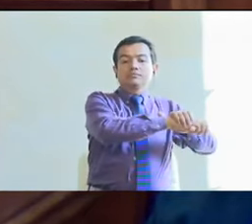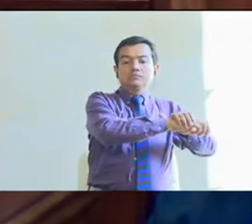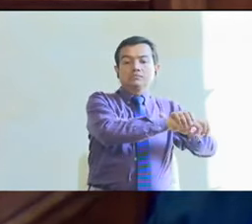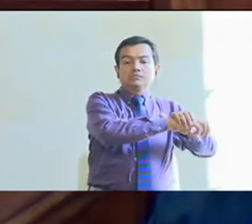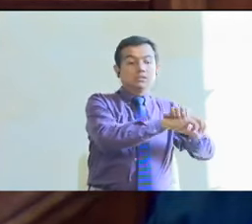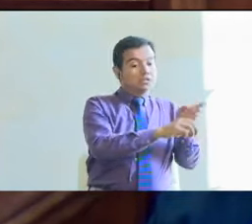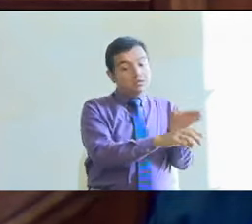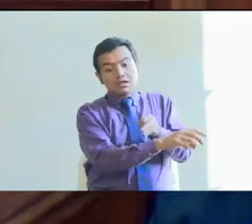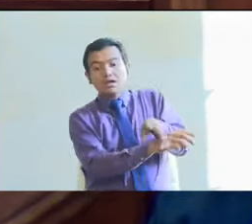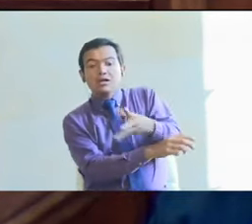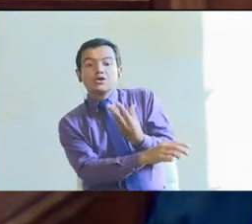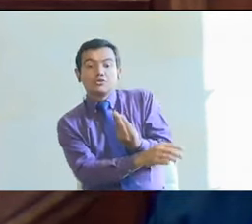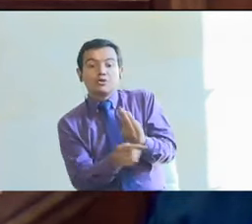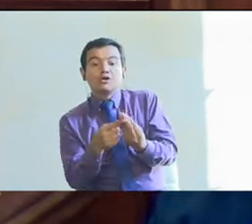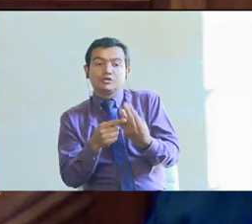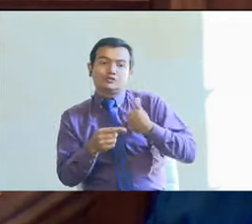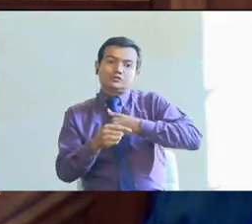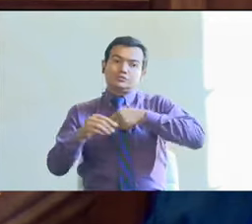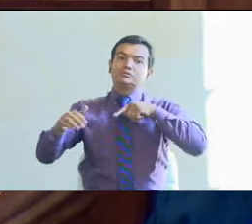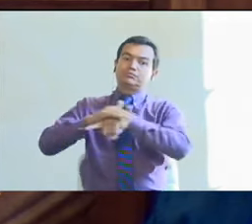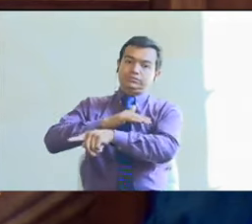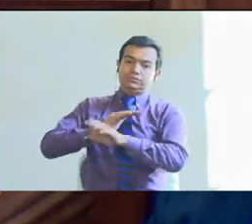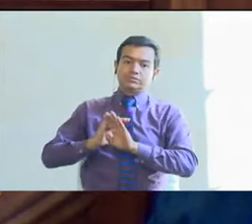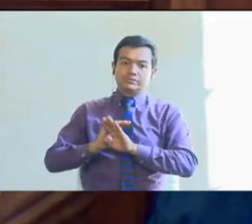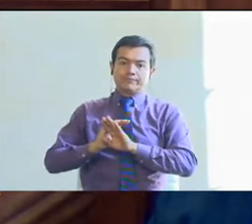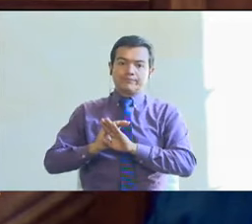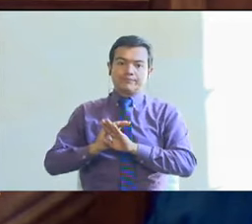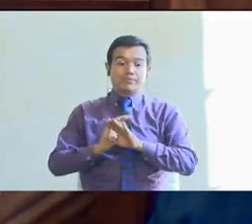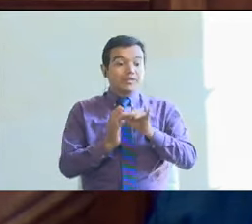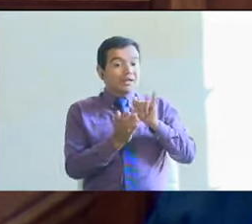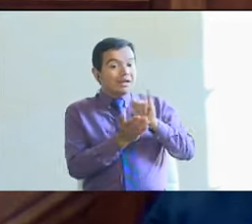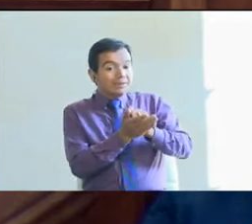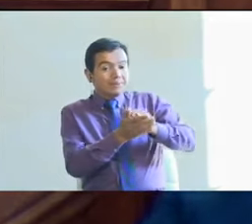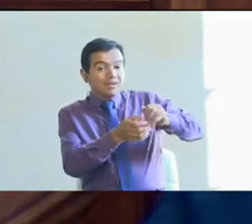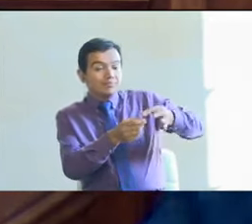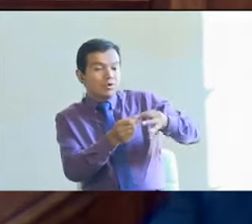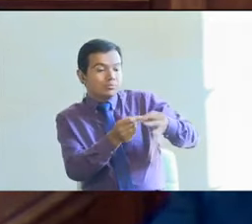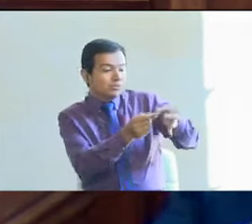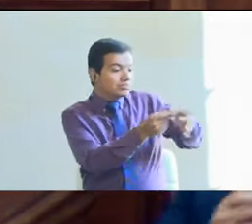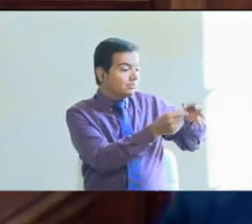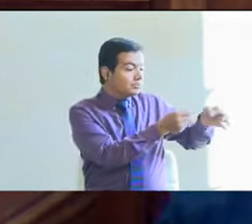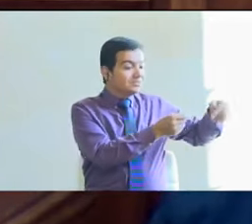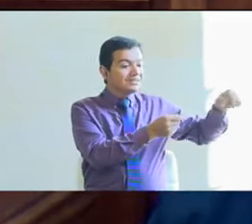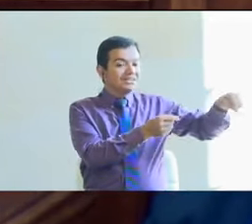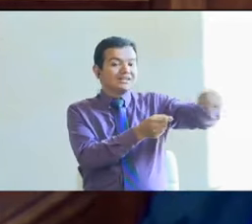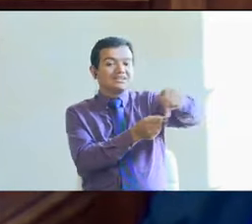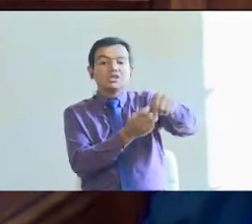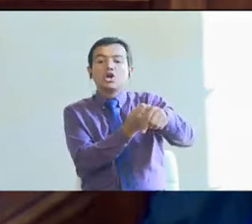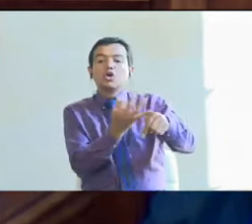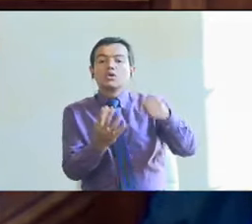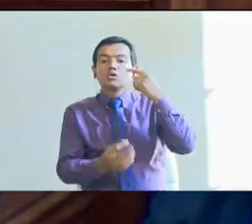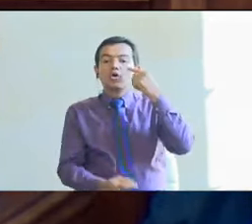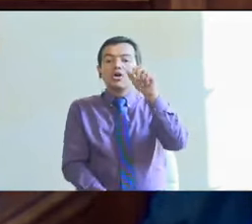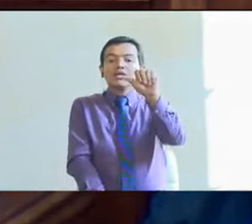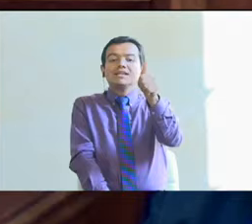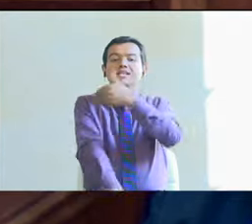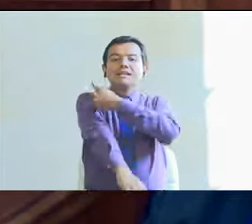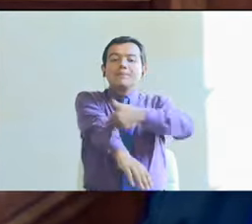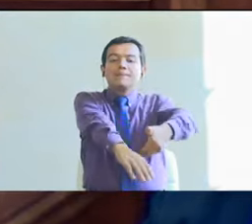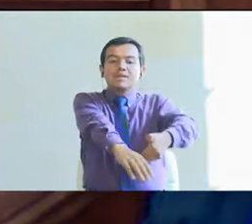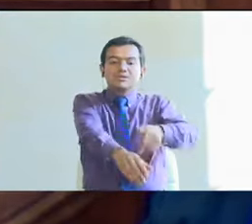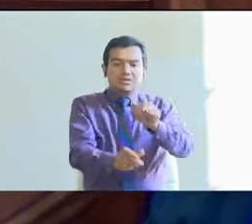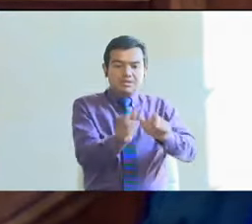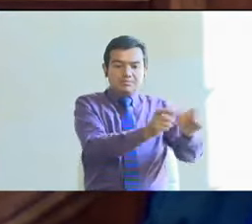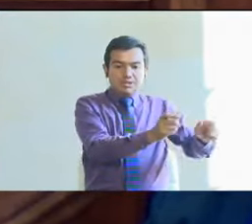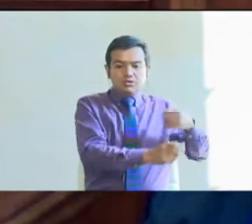exilio los 13 municipios representan 10 millones de venezolanos que nada más y nada menos viene siendo